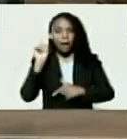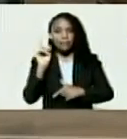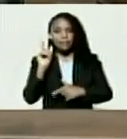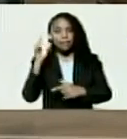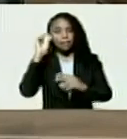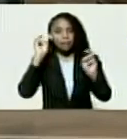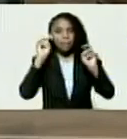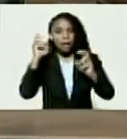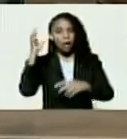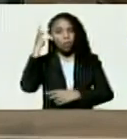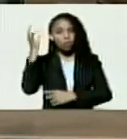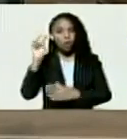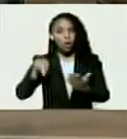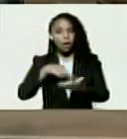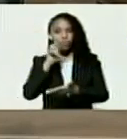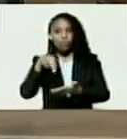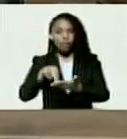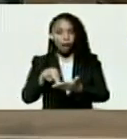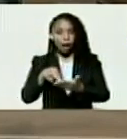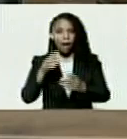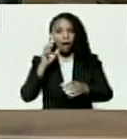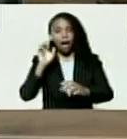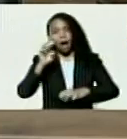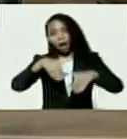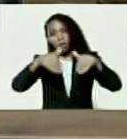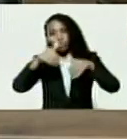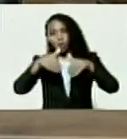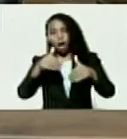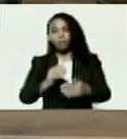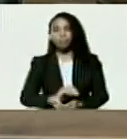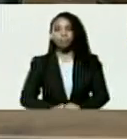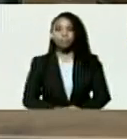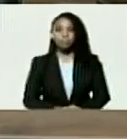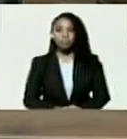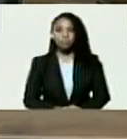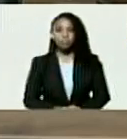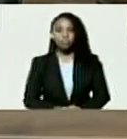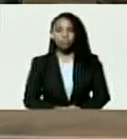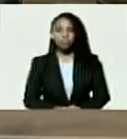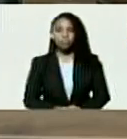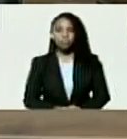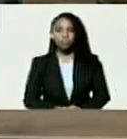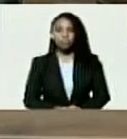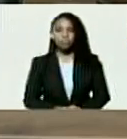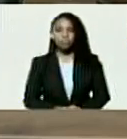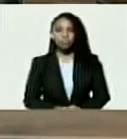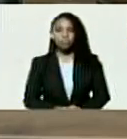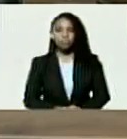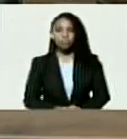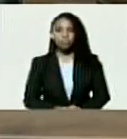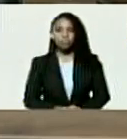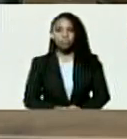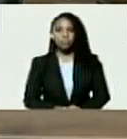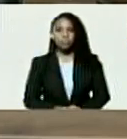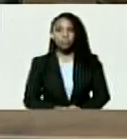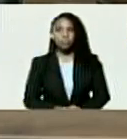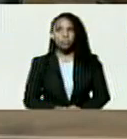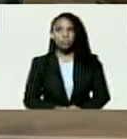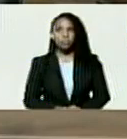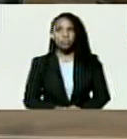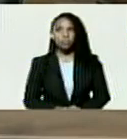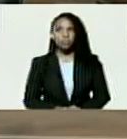ciudadana. Carmen Álvarez Cabeza, ciudadano. Francisco Gustavo Amoni Velázquez, ciudadano.